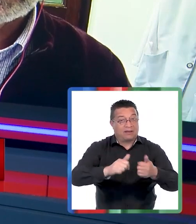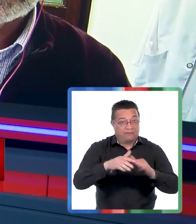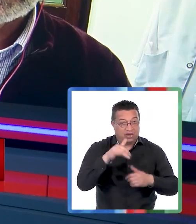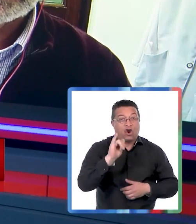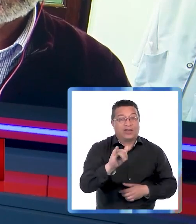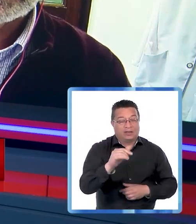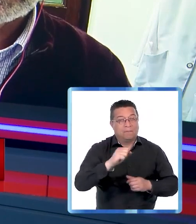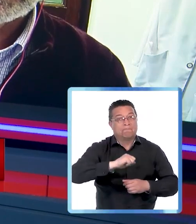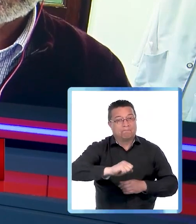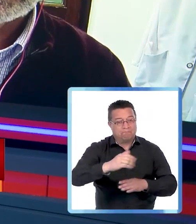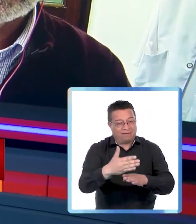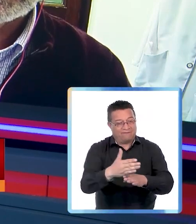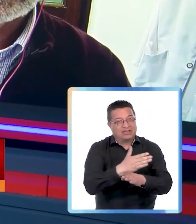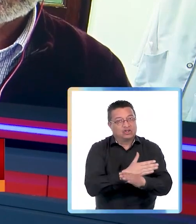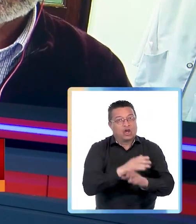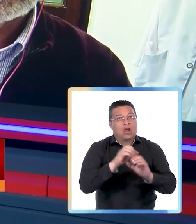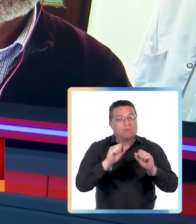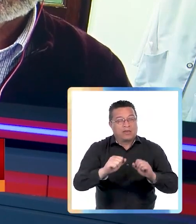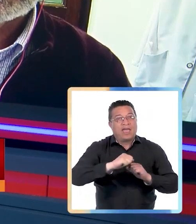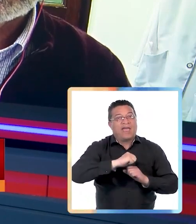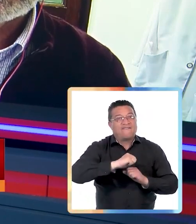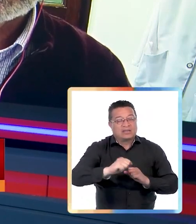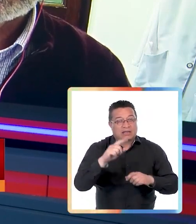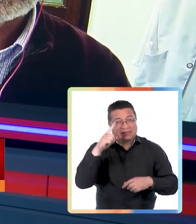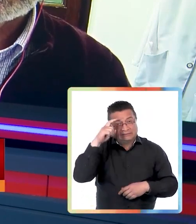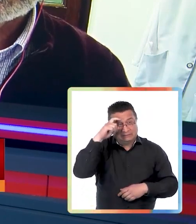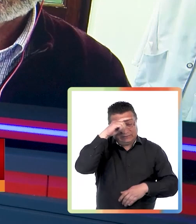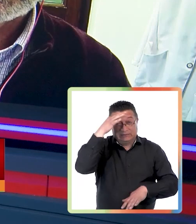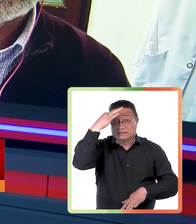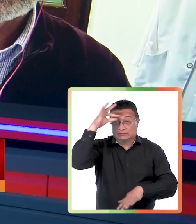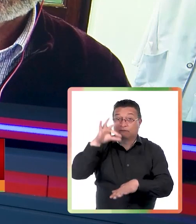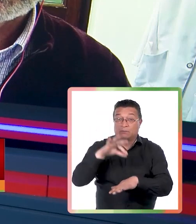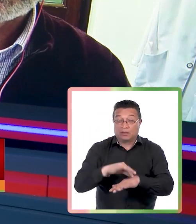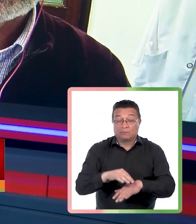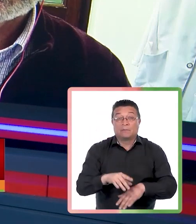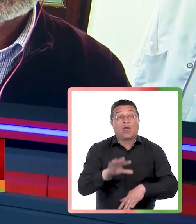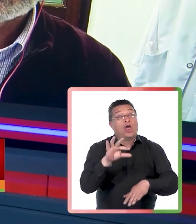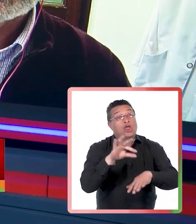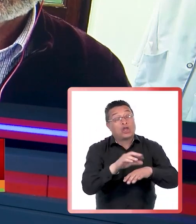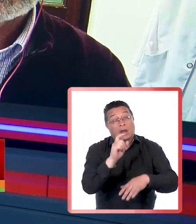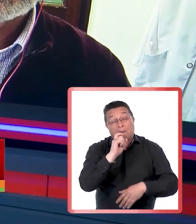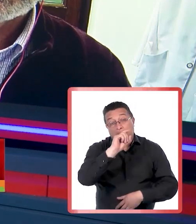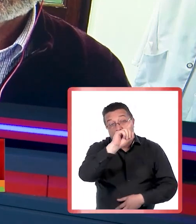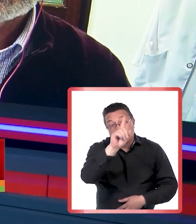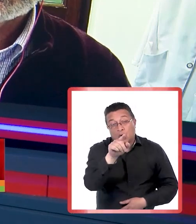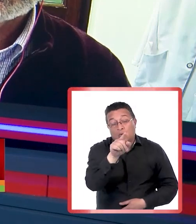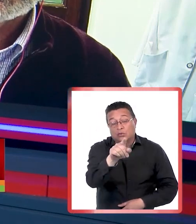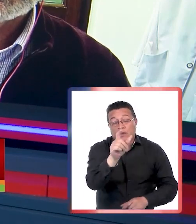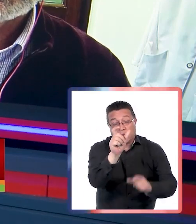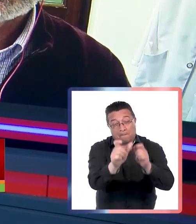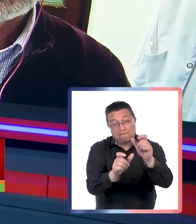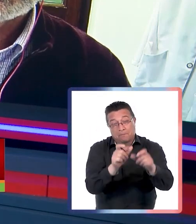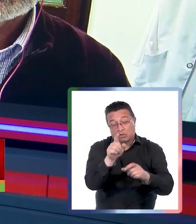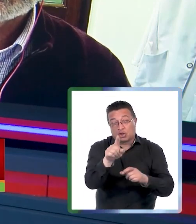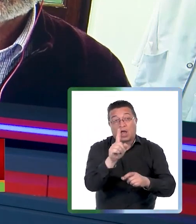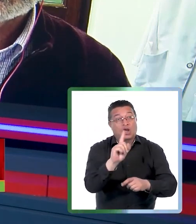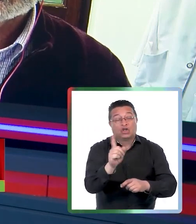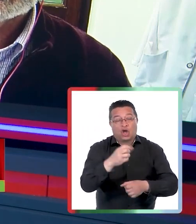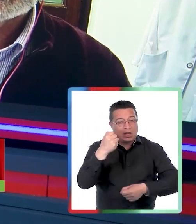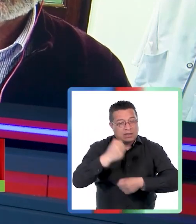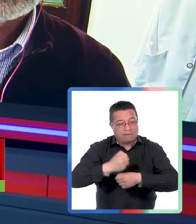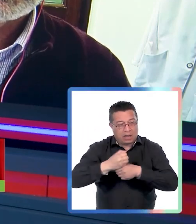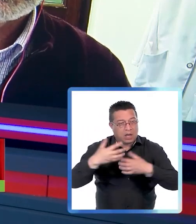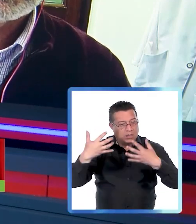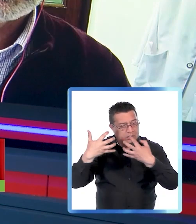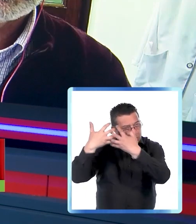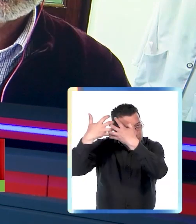de las medidas de prevención que hay para poder evitar esta compleja enfermedad. Doctor, hablábamos un poco de la gente que no